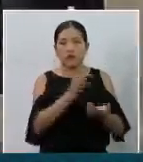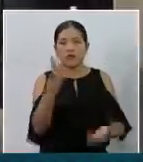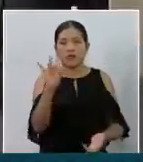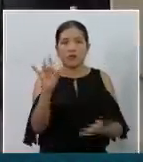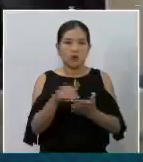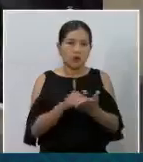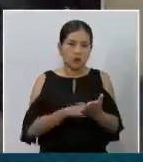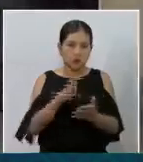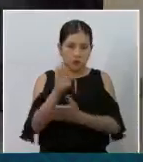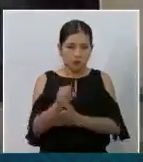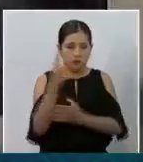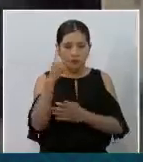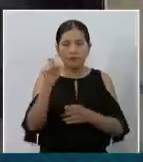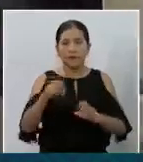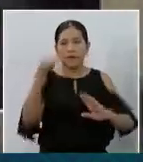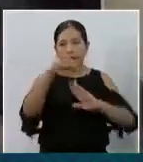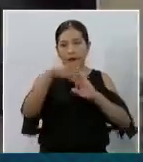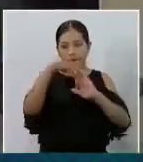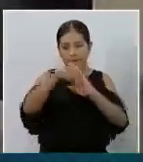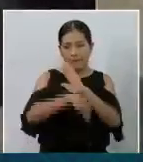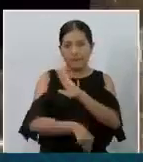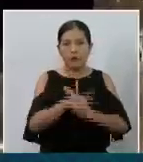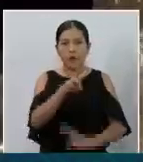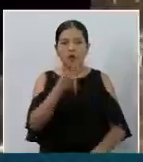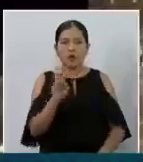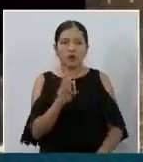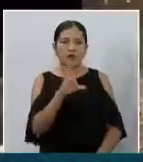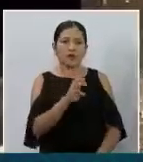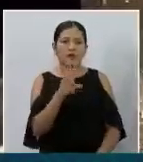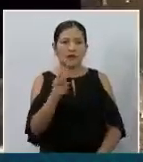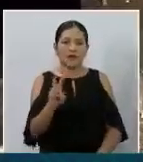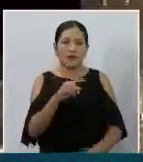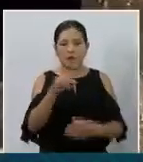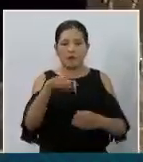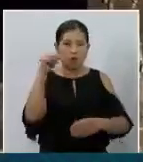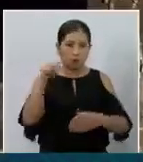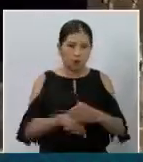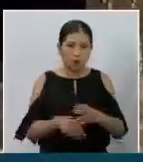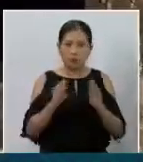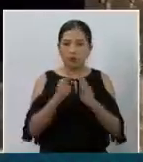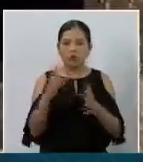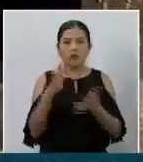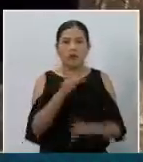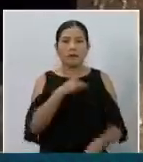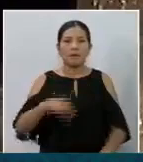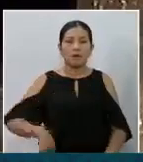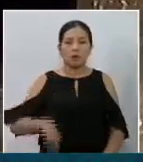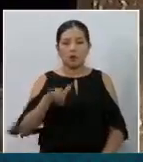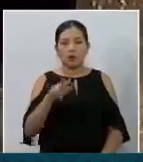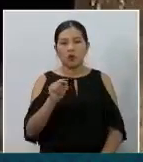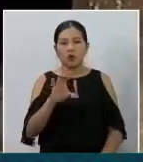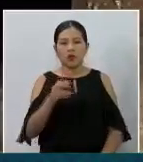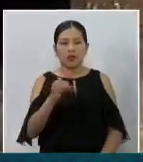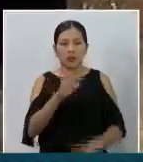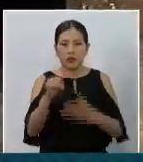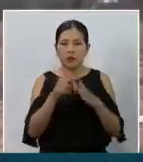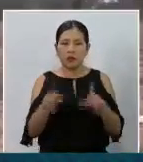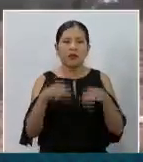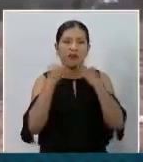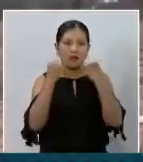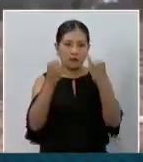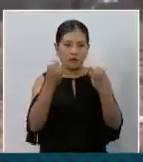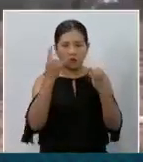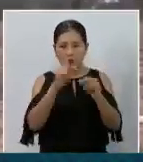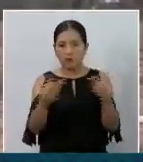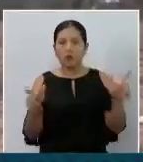bolivianos en la perforación de 866 pozos. Por su parte, el municipio de Unchará, afectado por la sequía, presentará un informe para declarar